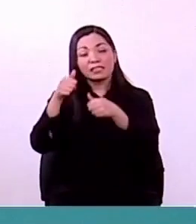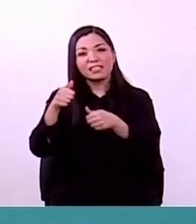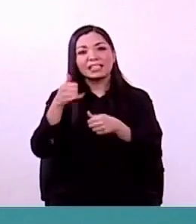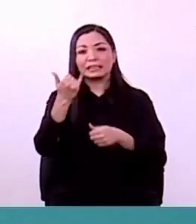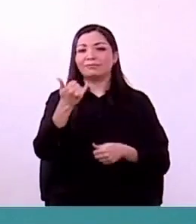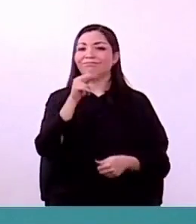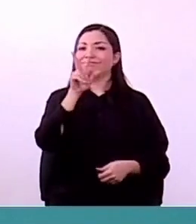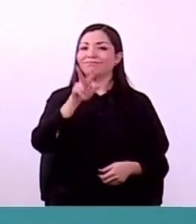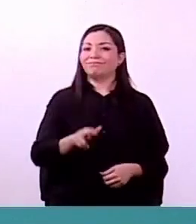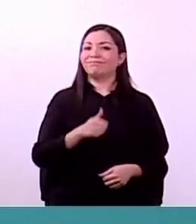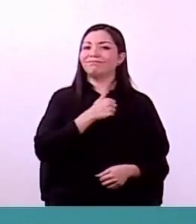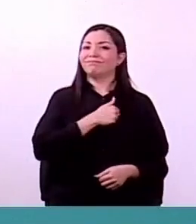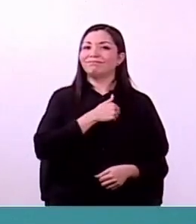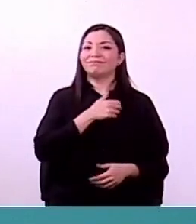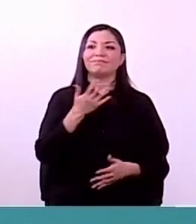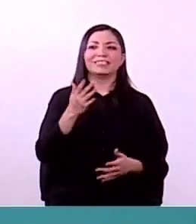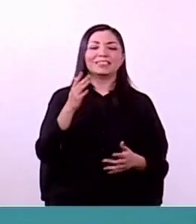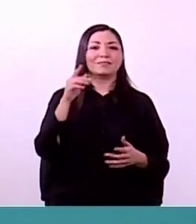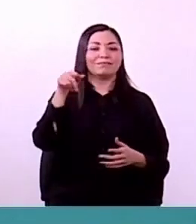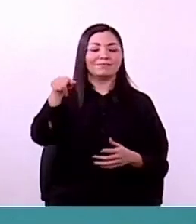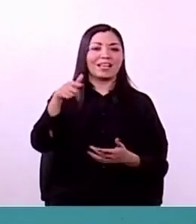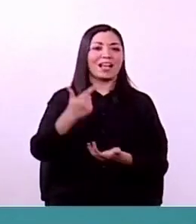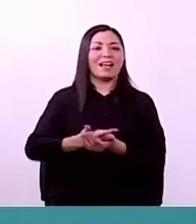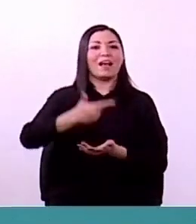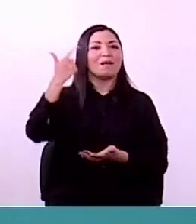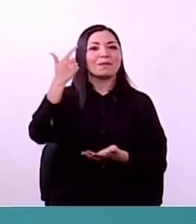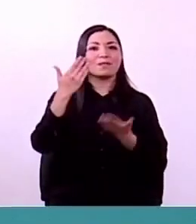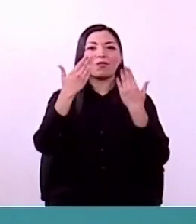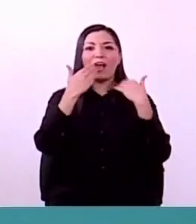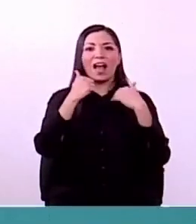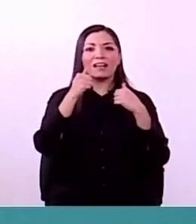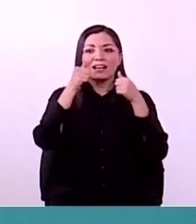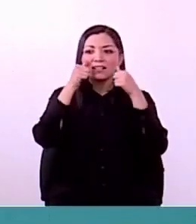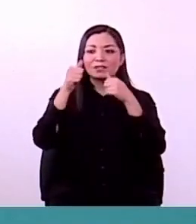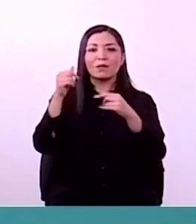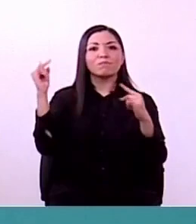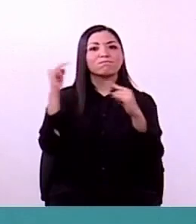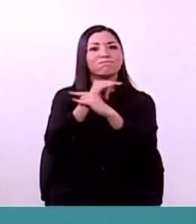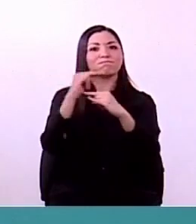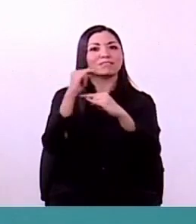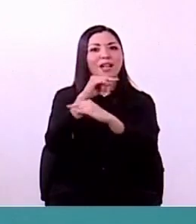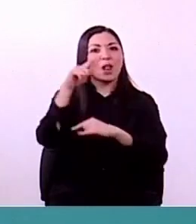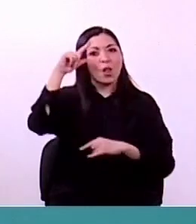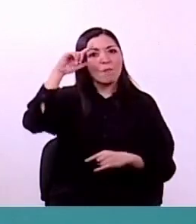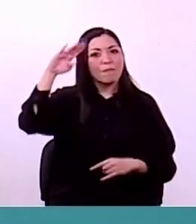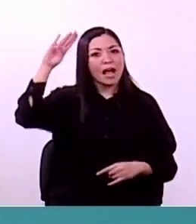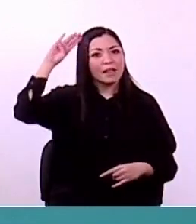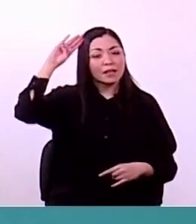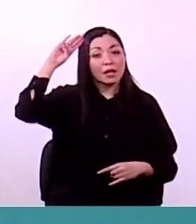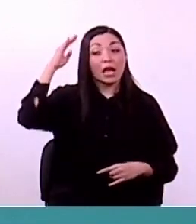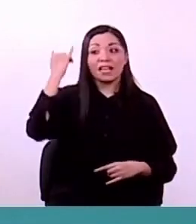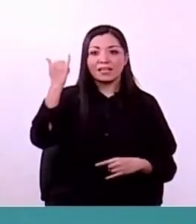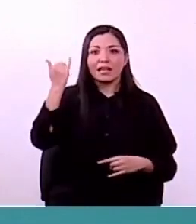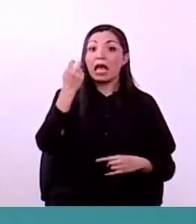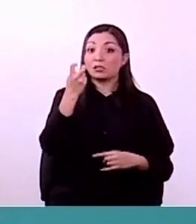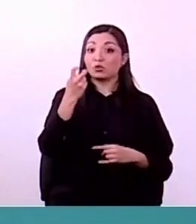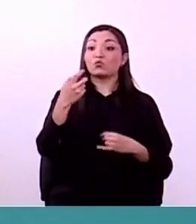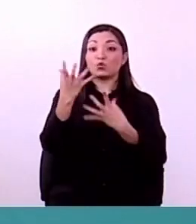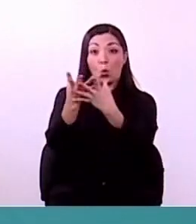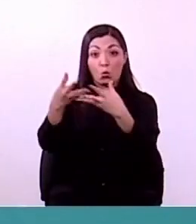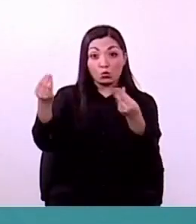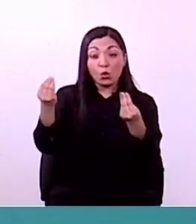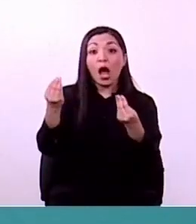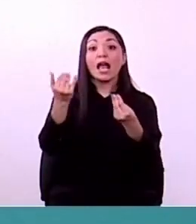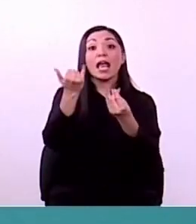vialidad que sufrimos en López Mateos. Y vamos a darle certeza a nuestra gente que habrá una vía alterna por la